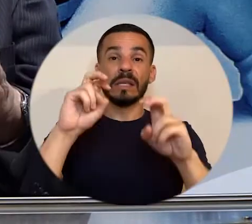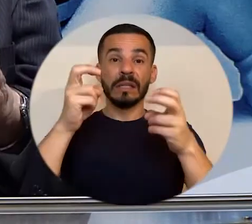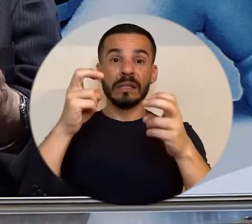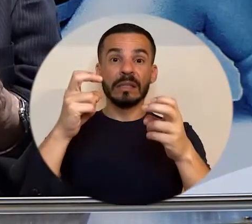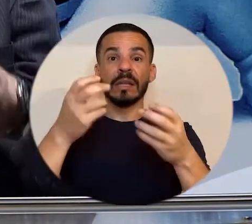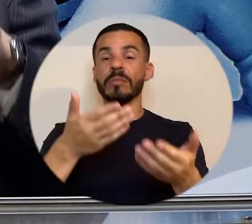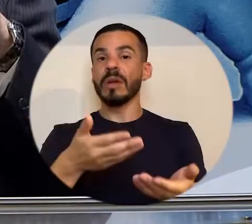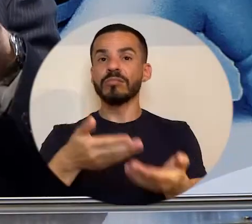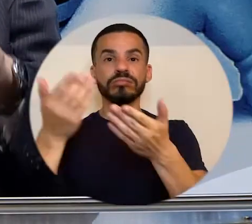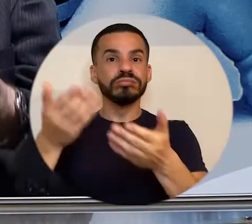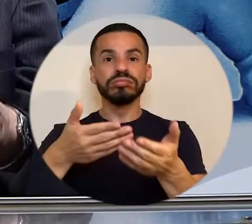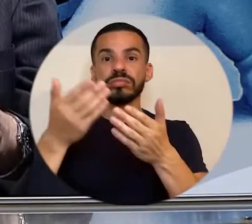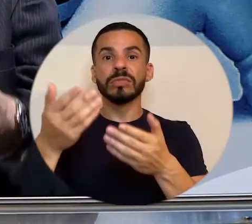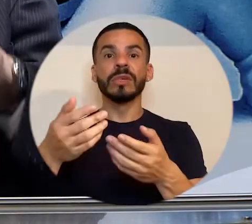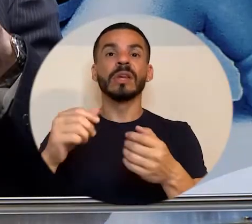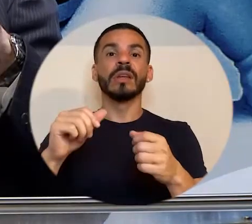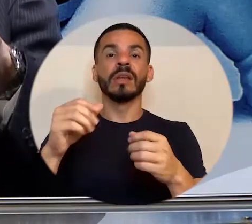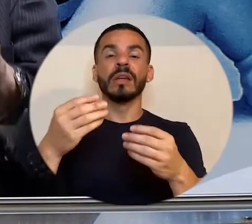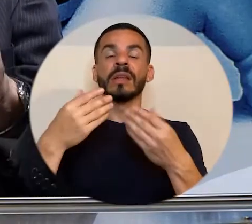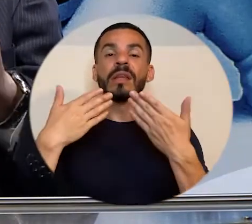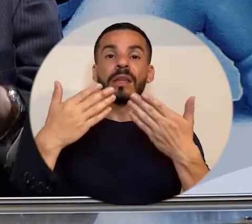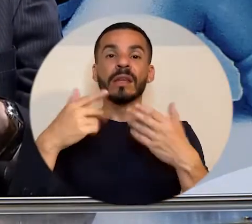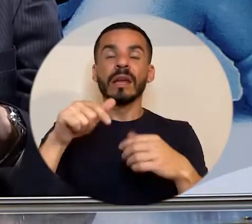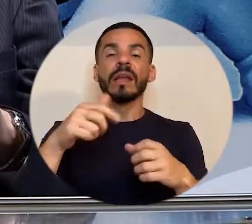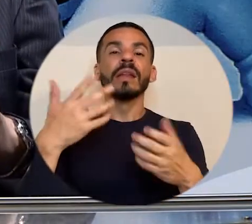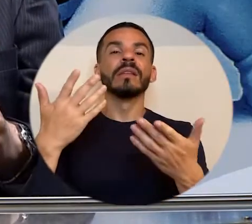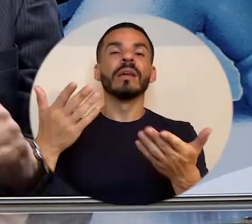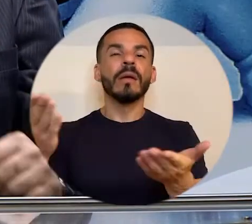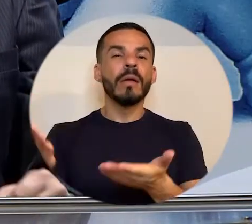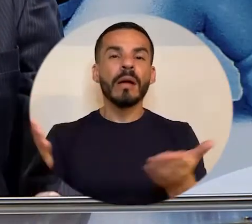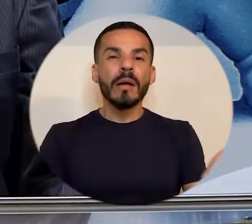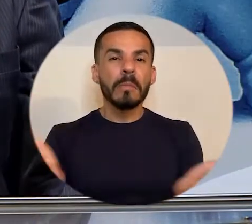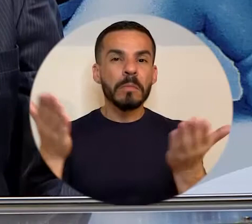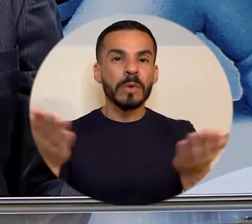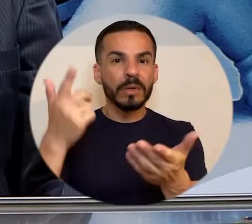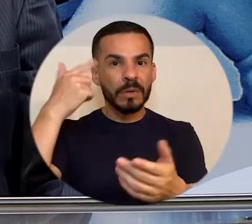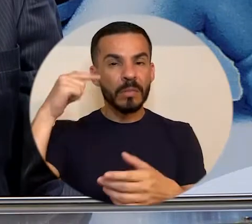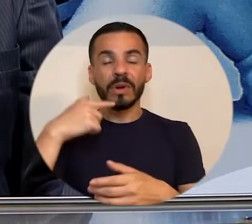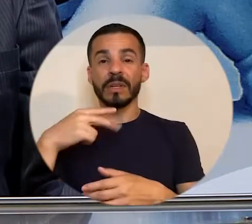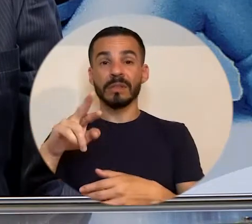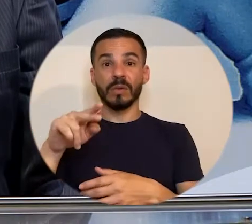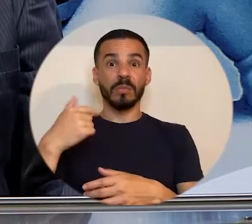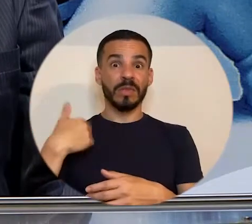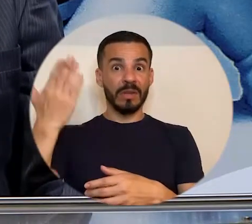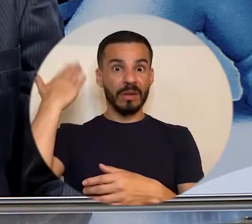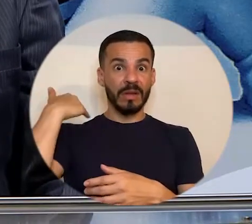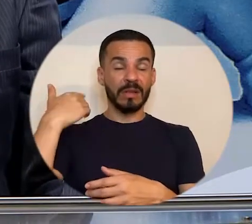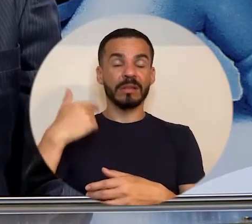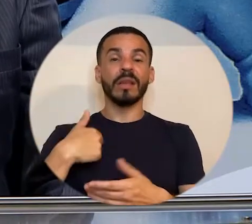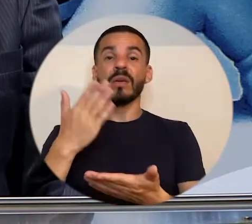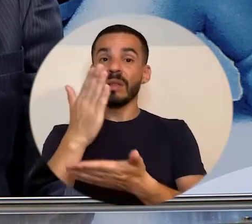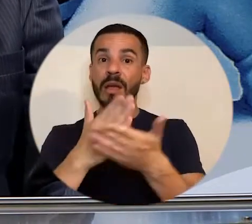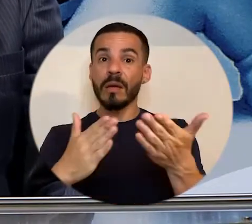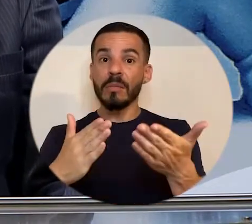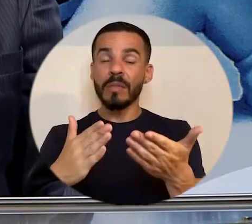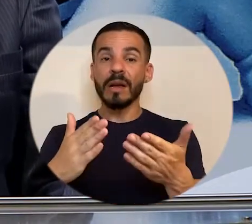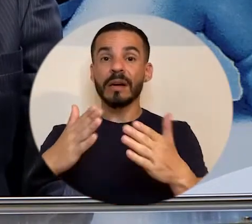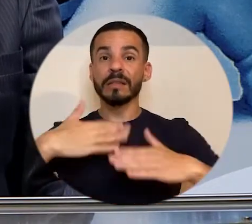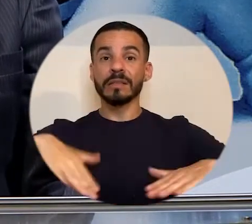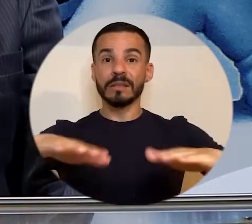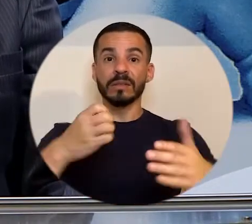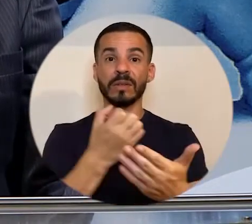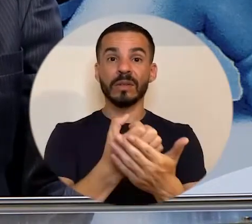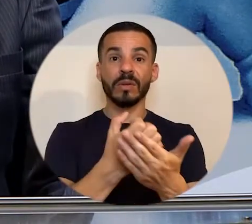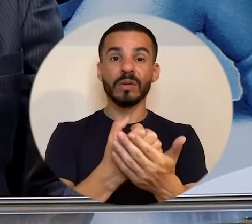temas de descarbonización que Costa Rica ha comenzado van a ser alentados por lo que decía el colega anteriormente. Hay una parte del sector